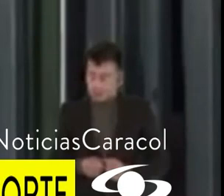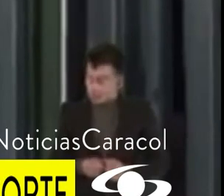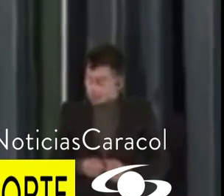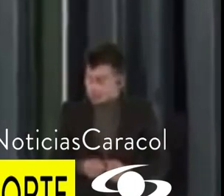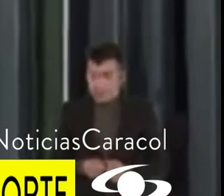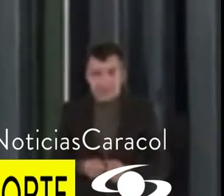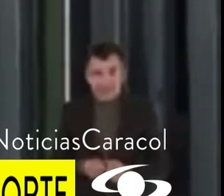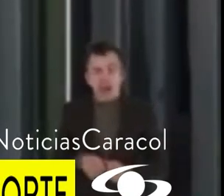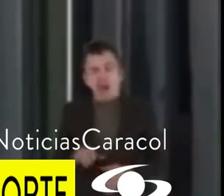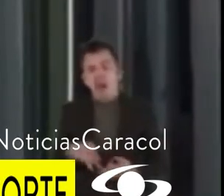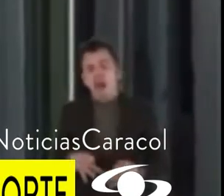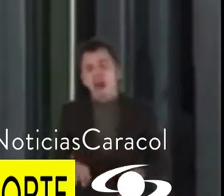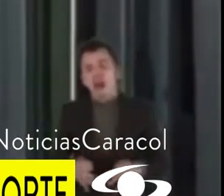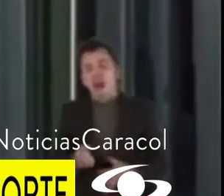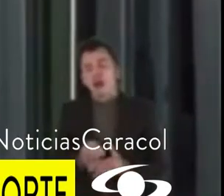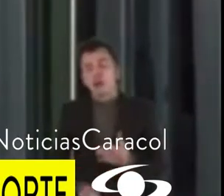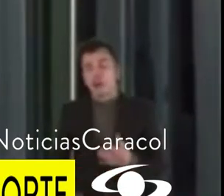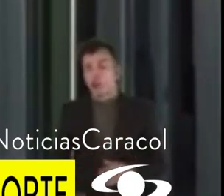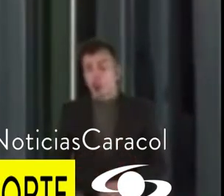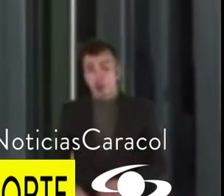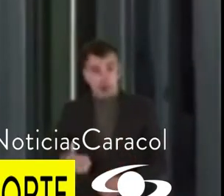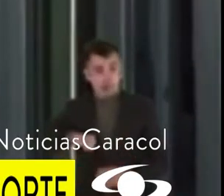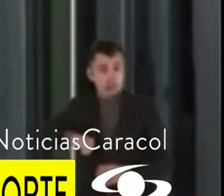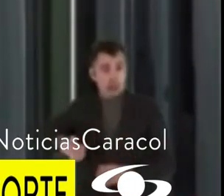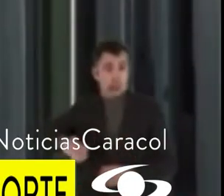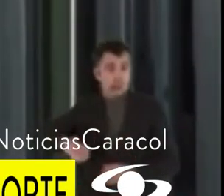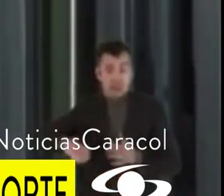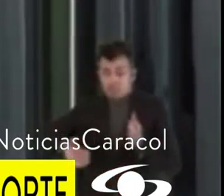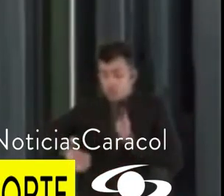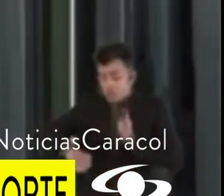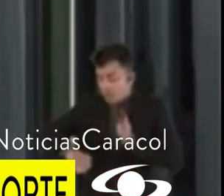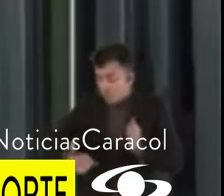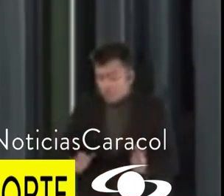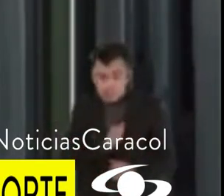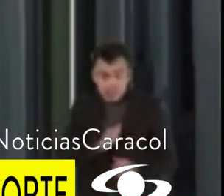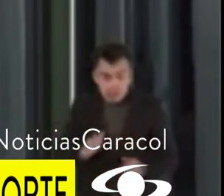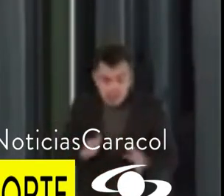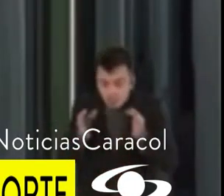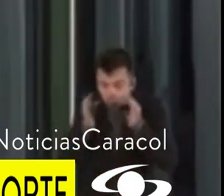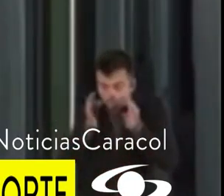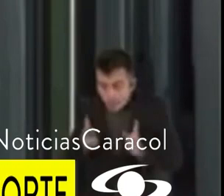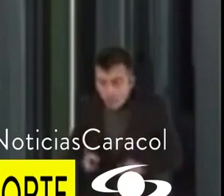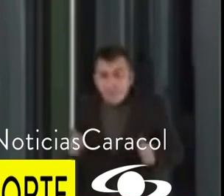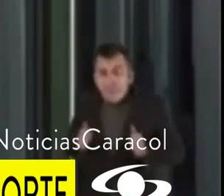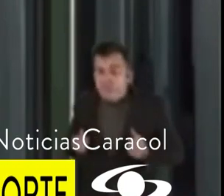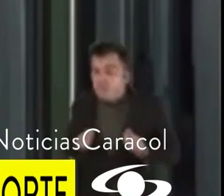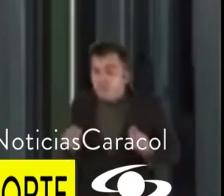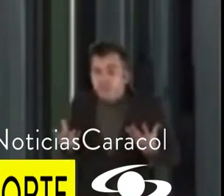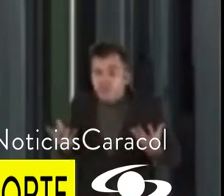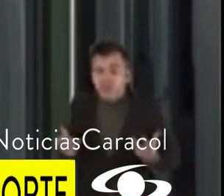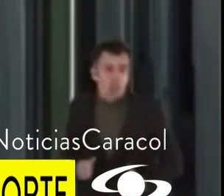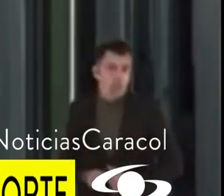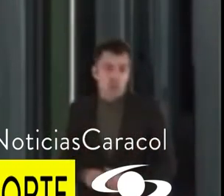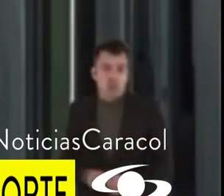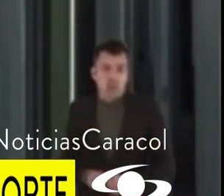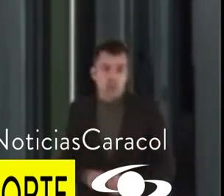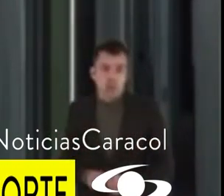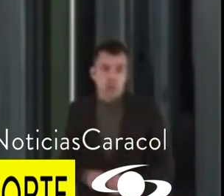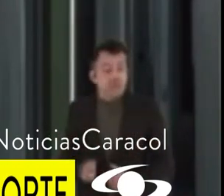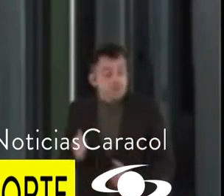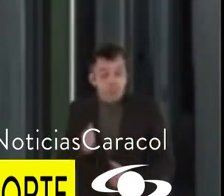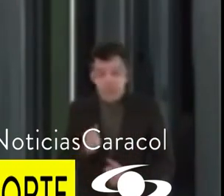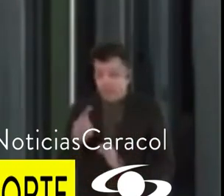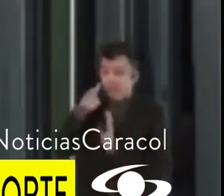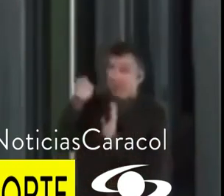que tenemos derecho a tomar las mujeres en nuestra autonomía de vida. Y tenemos derecho a tomarla